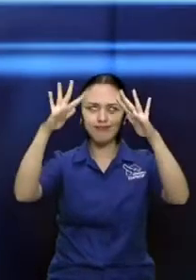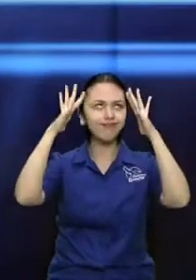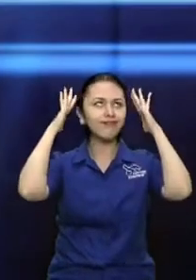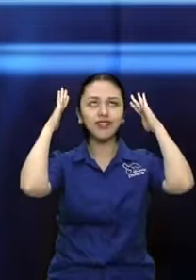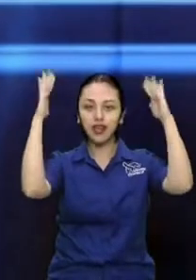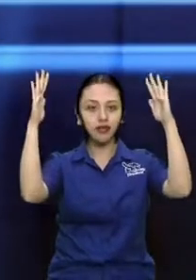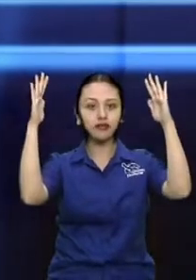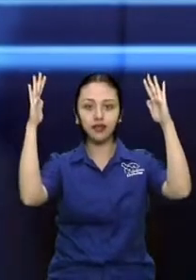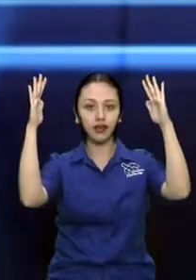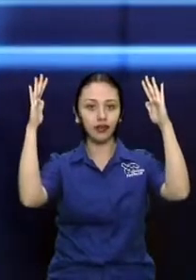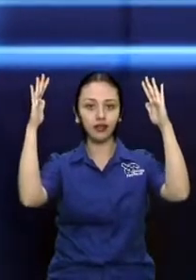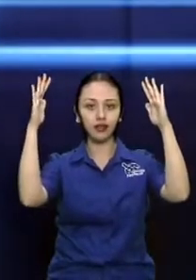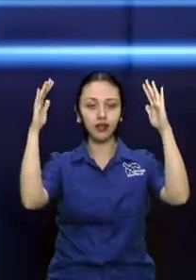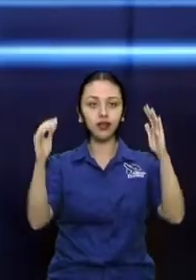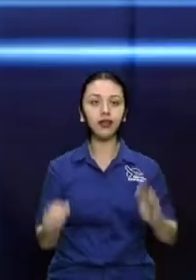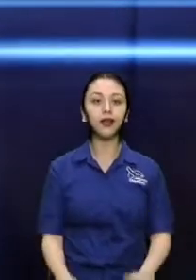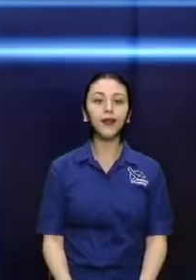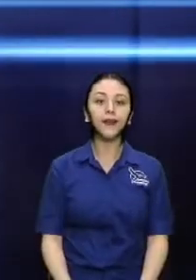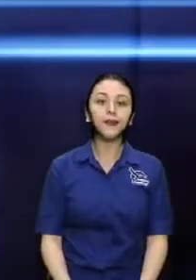No sé si hay aquí algún